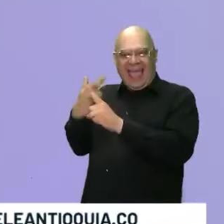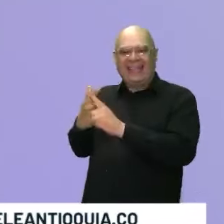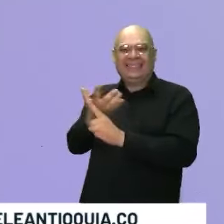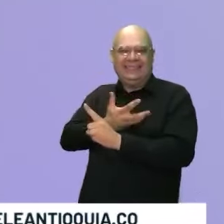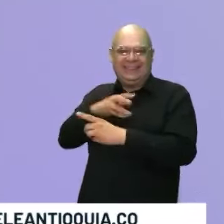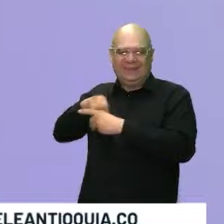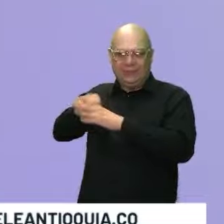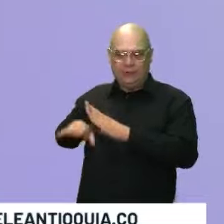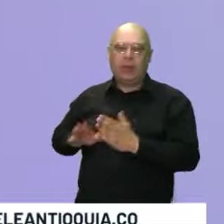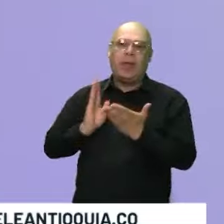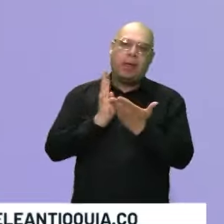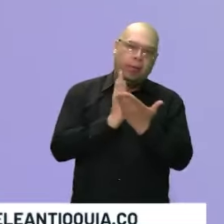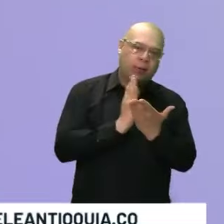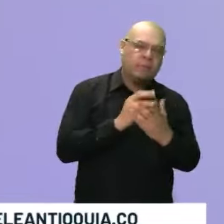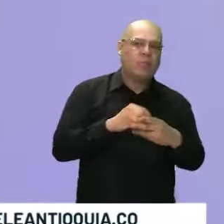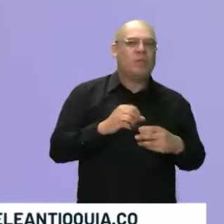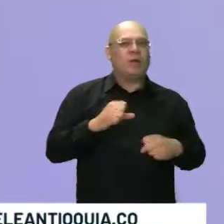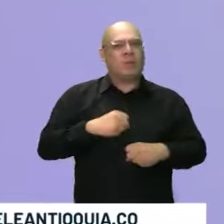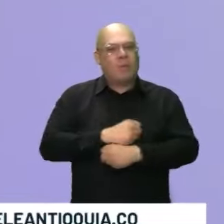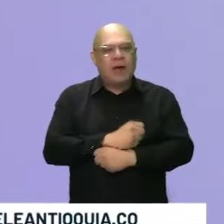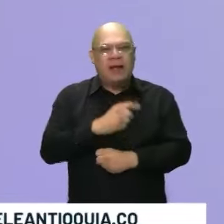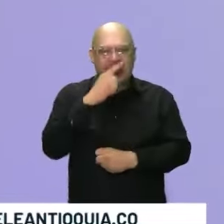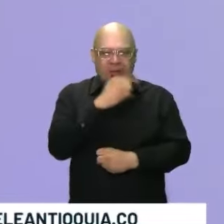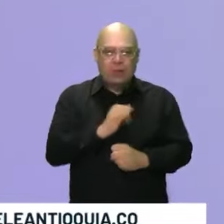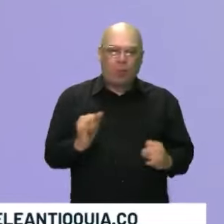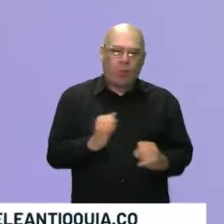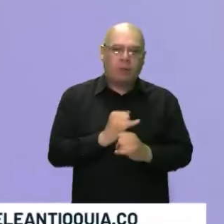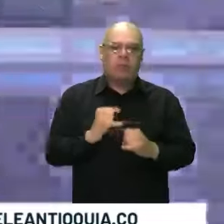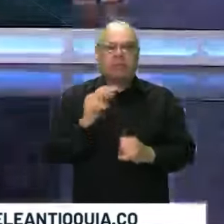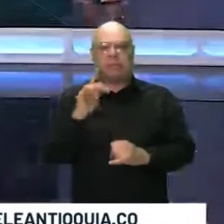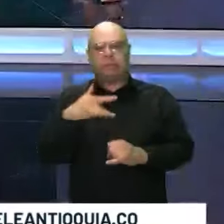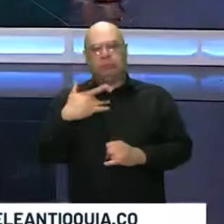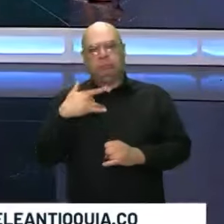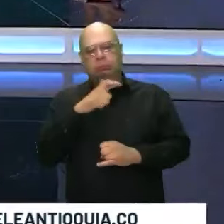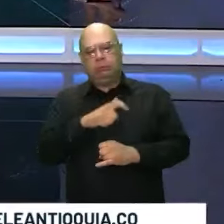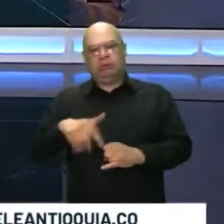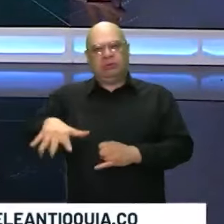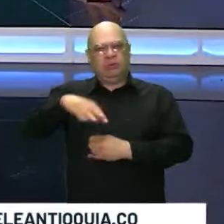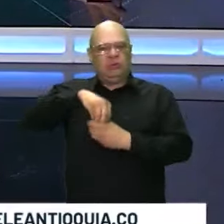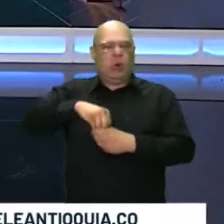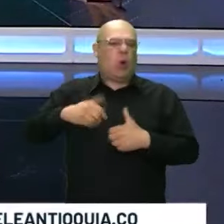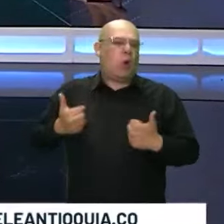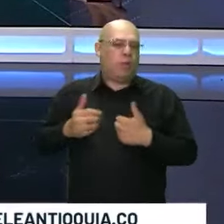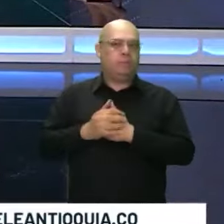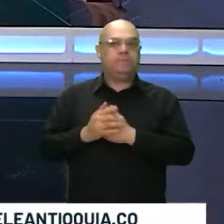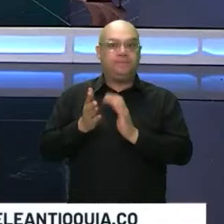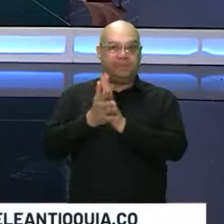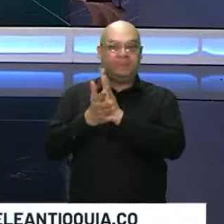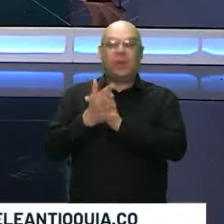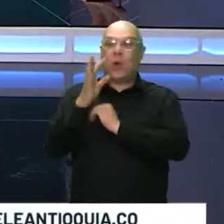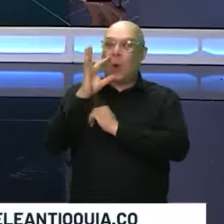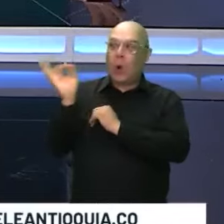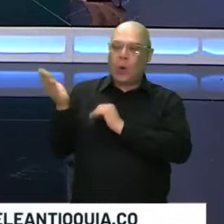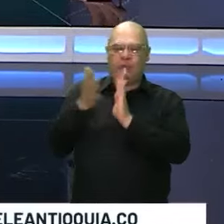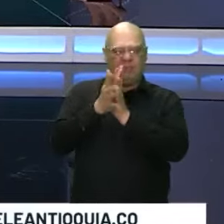educación, desnutrición infantil y percepción ciudadana. Santiago Noreña conoció los detalles. Buenas tardes, Santiago. Adelante con toda la información.